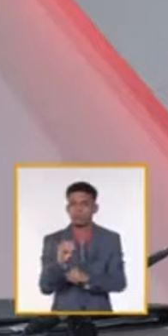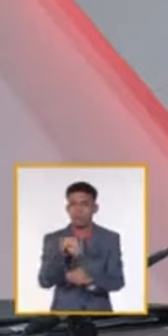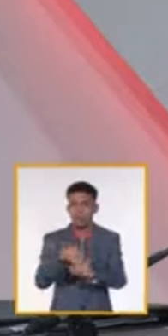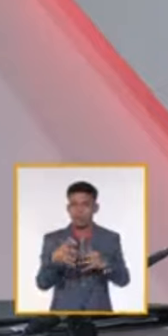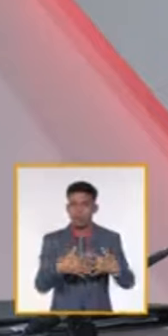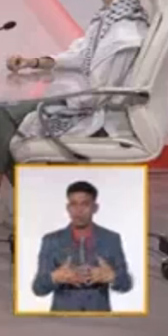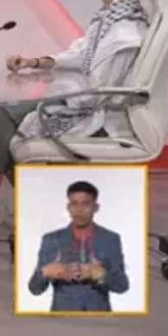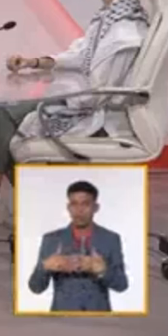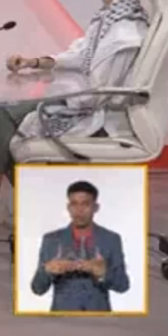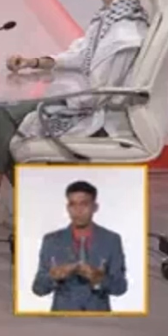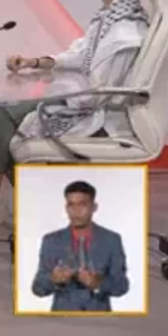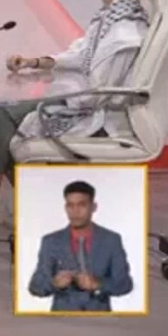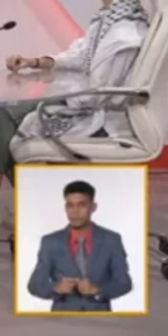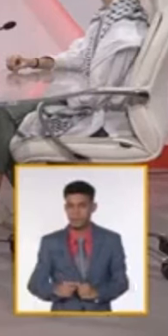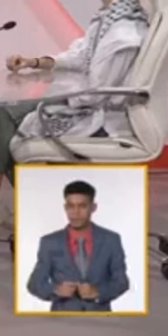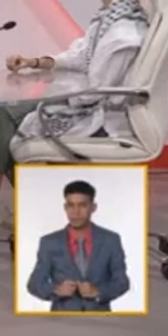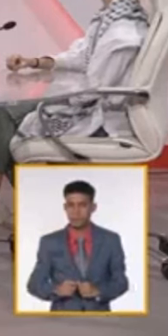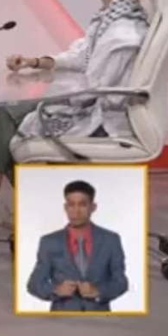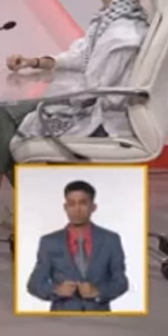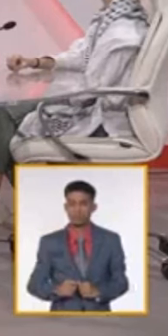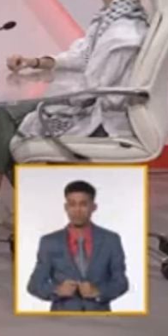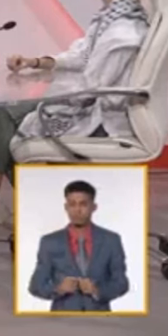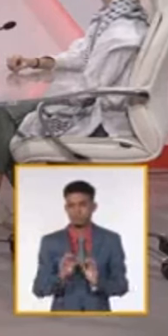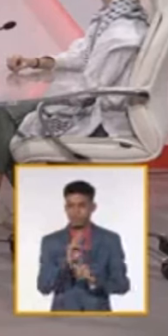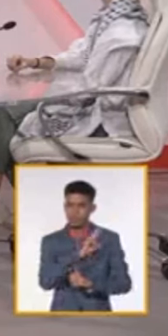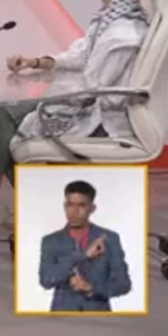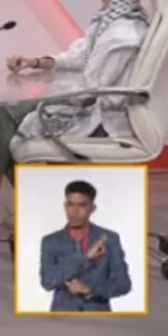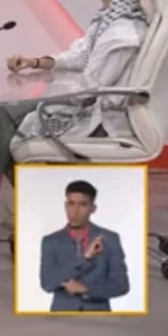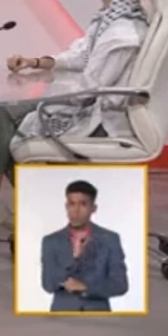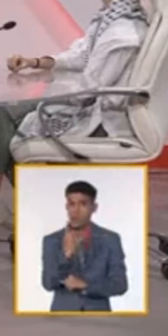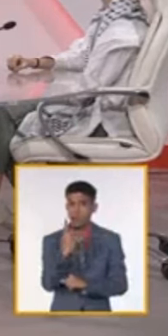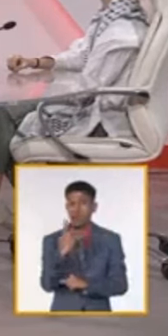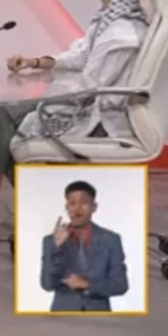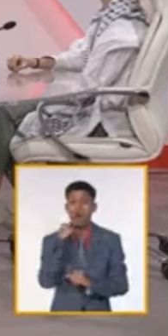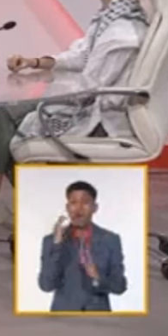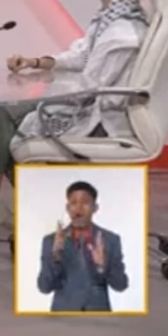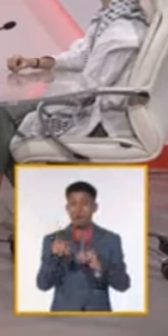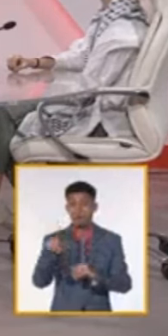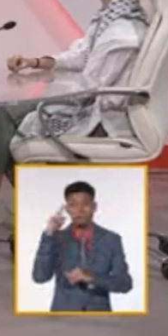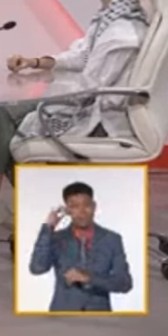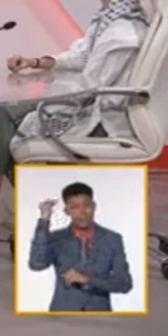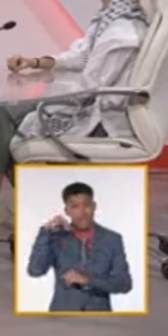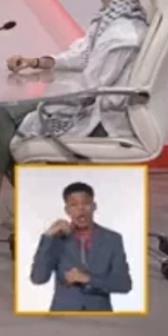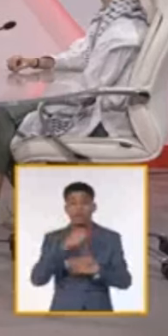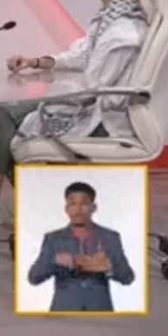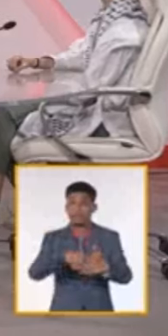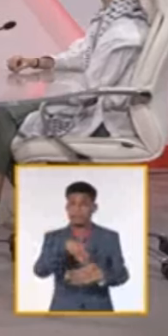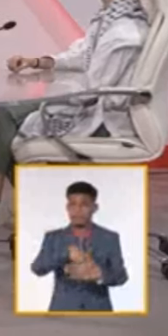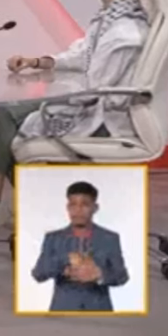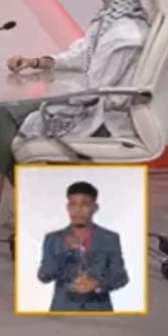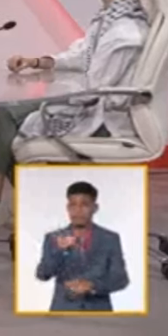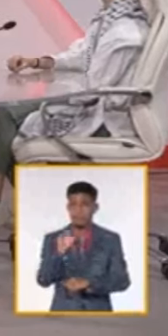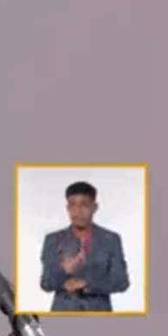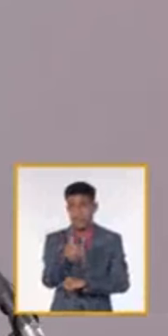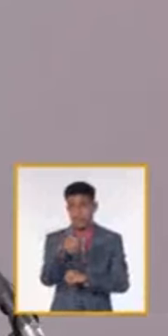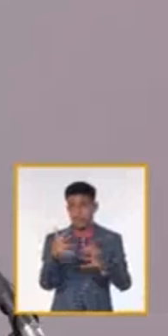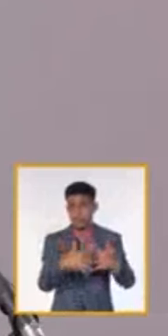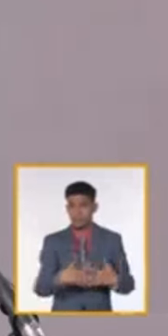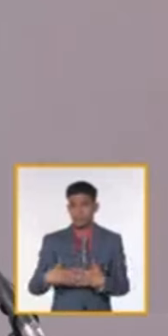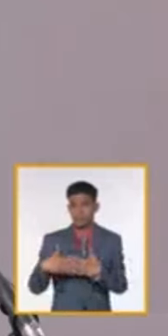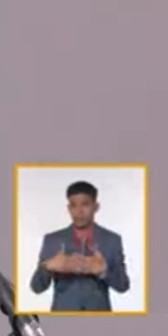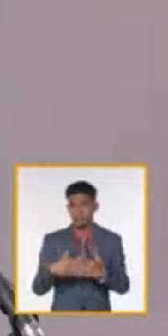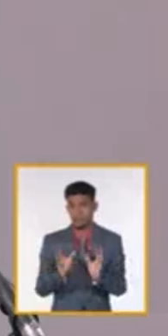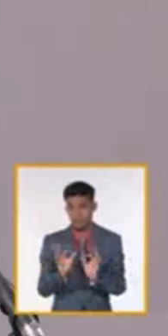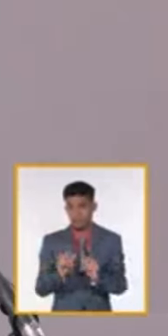estamos primeramente en un año electoral donde todo está en juego y ambos partidos, republicanos y demócratas, yo creo que